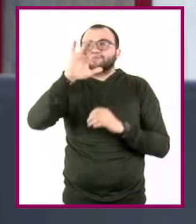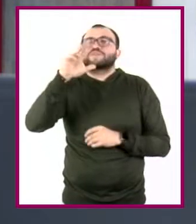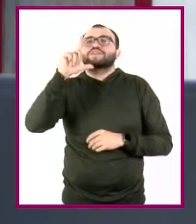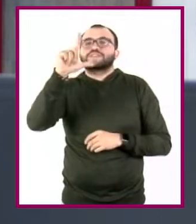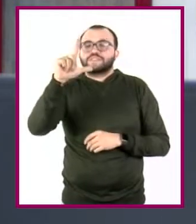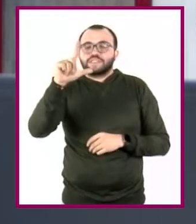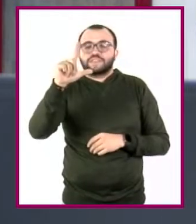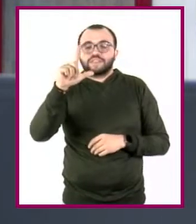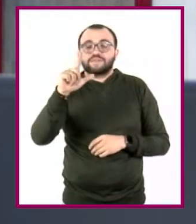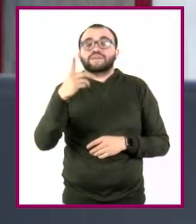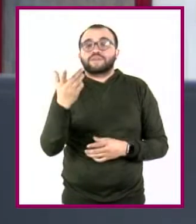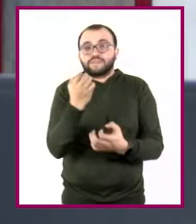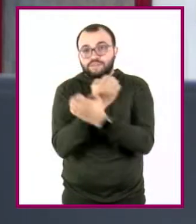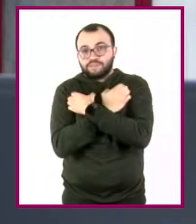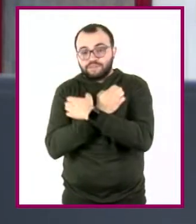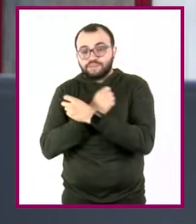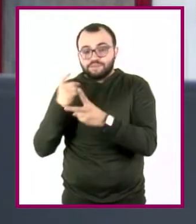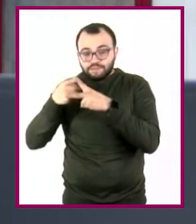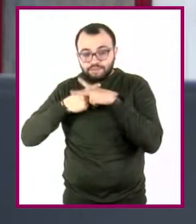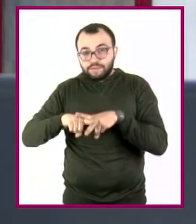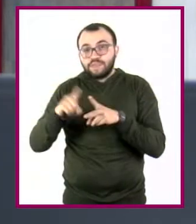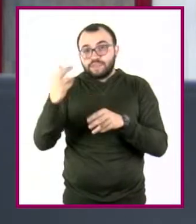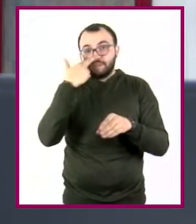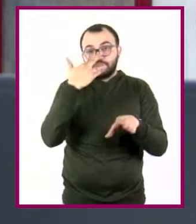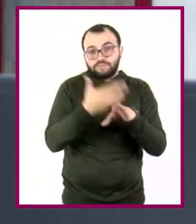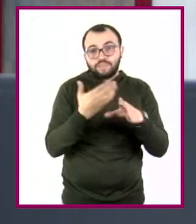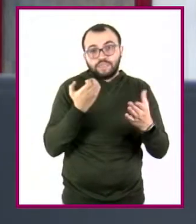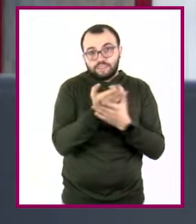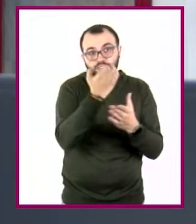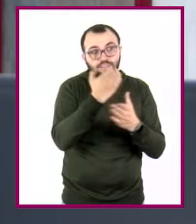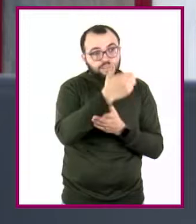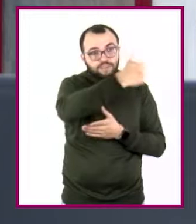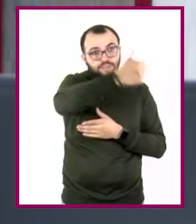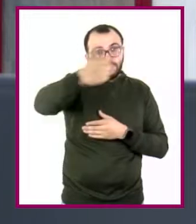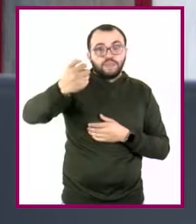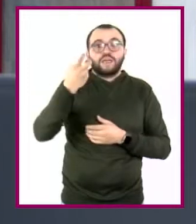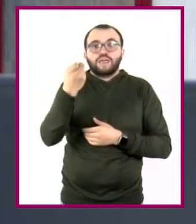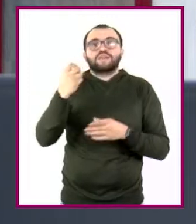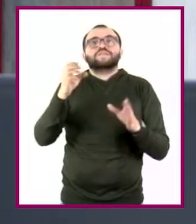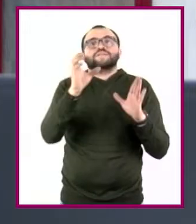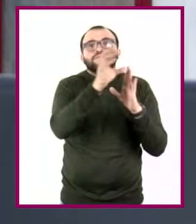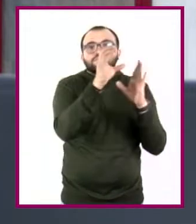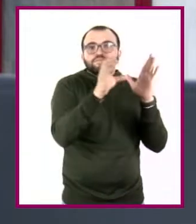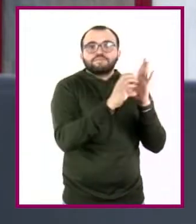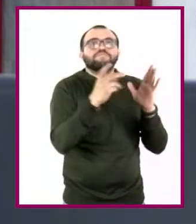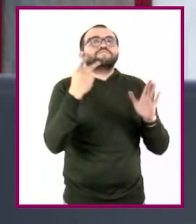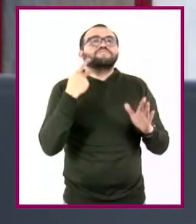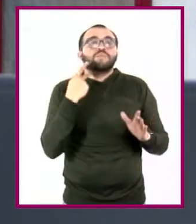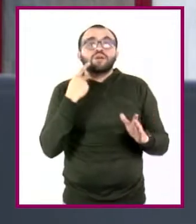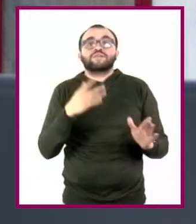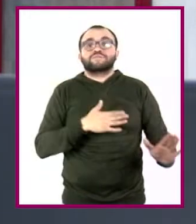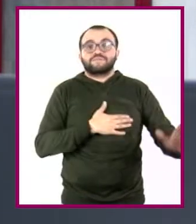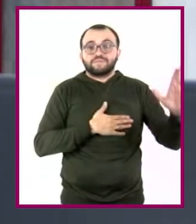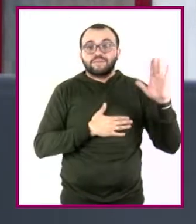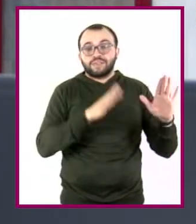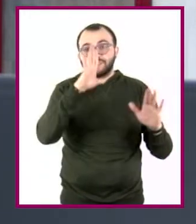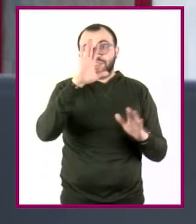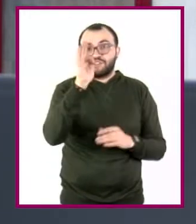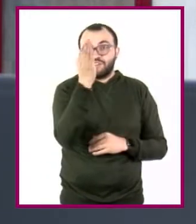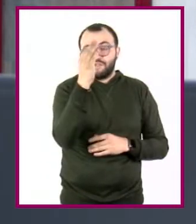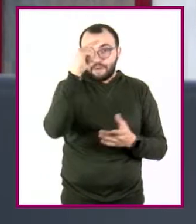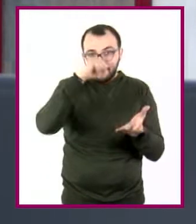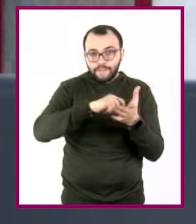la gestión educativa es responsabilidad de cada estado. Esto acorde con la Constitución Política que fue jurada el 5 de febrero